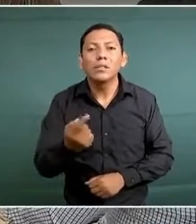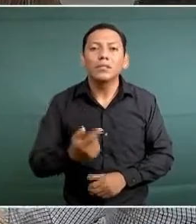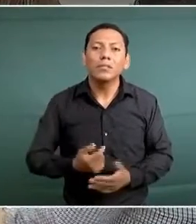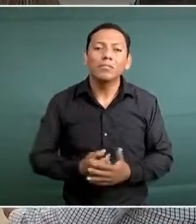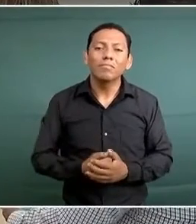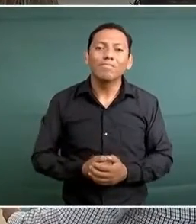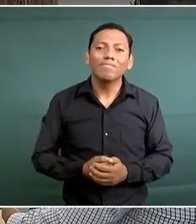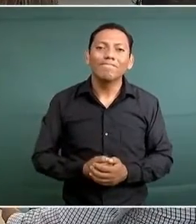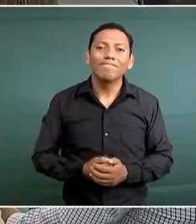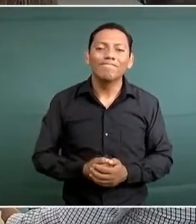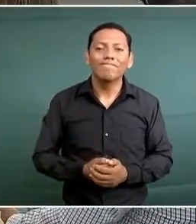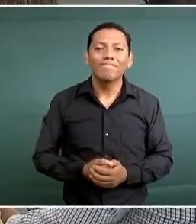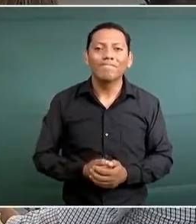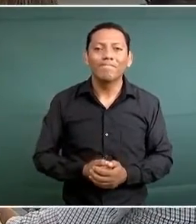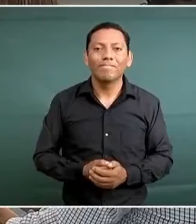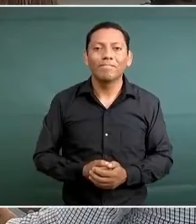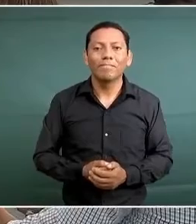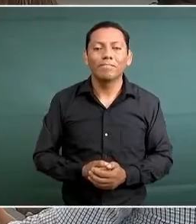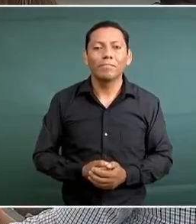se